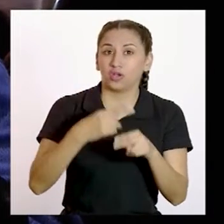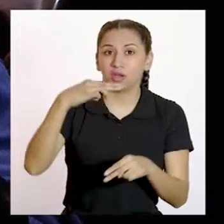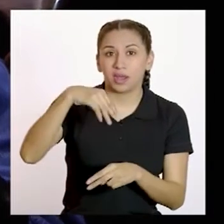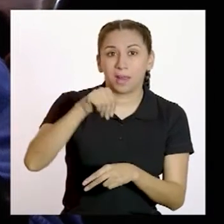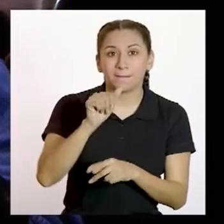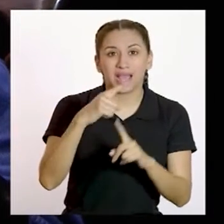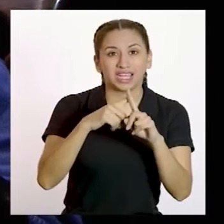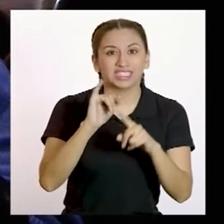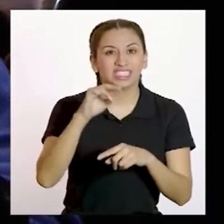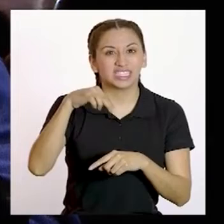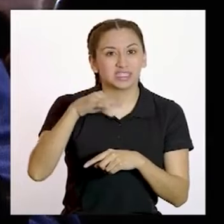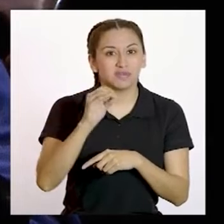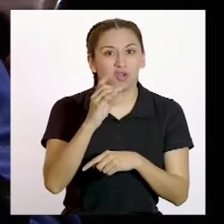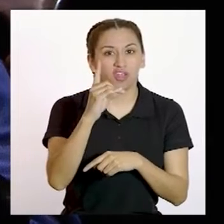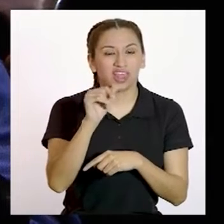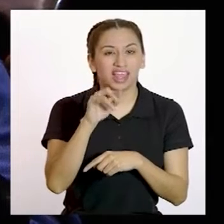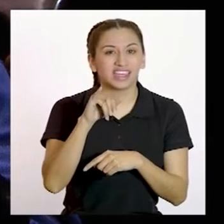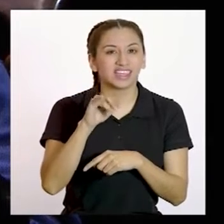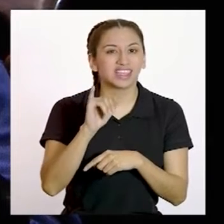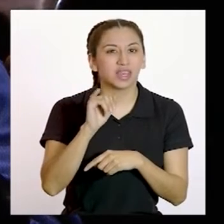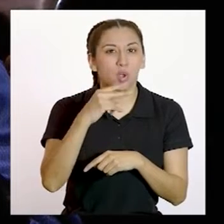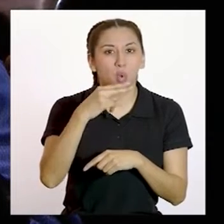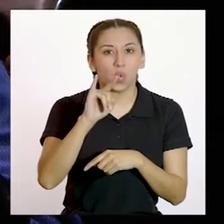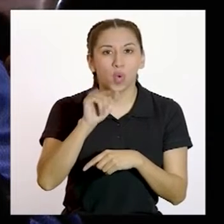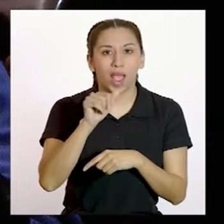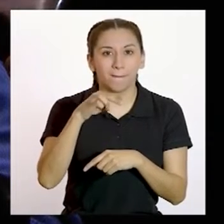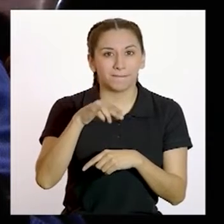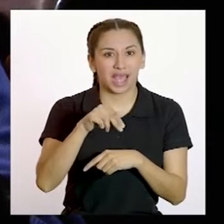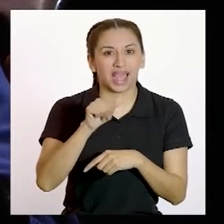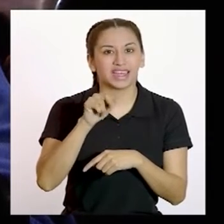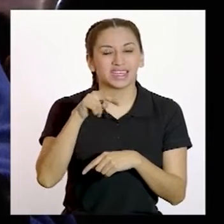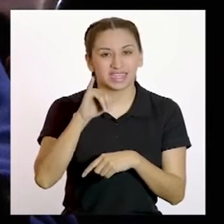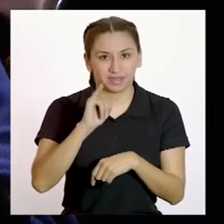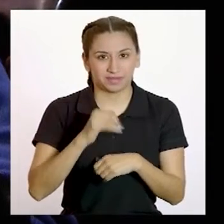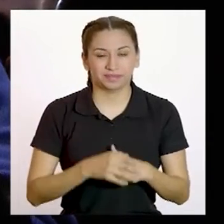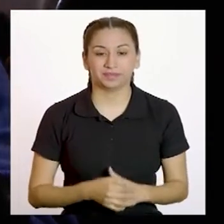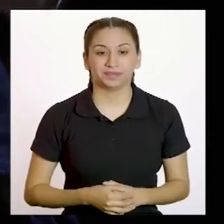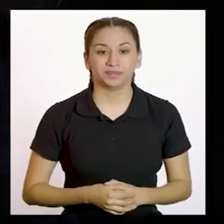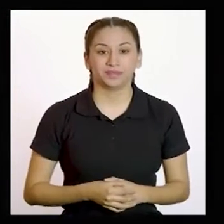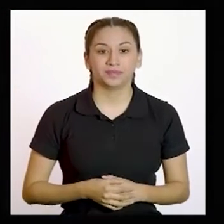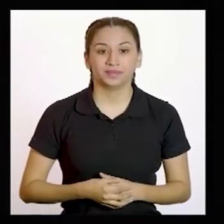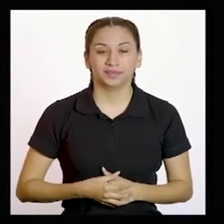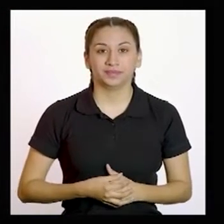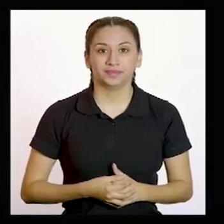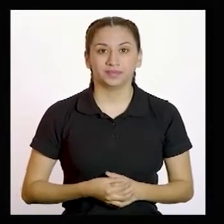andina. Su nombre, Máximo Damián Guamaní.